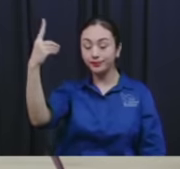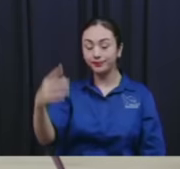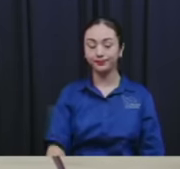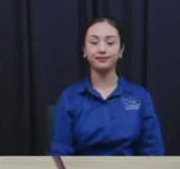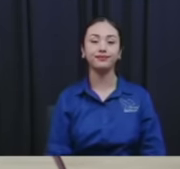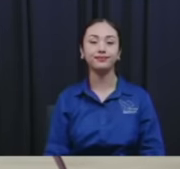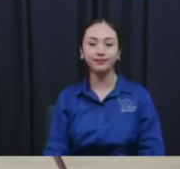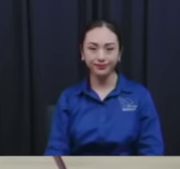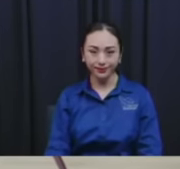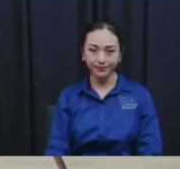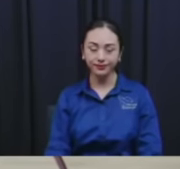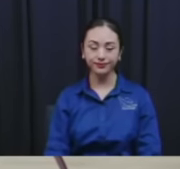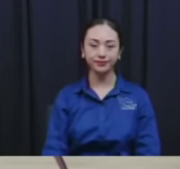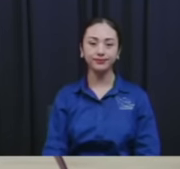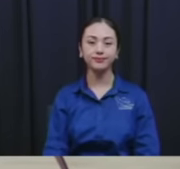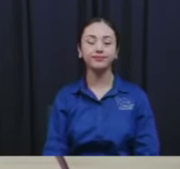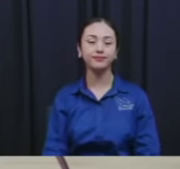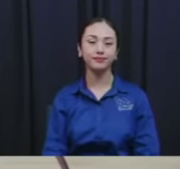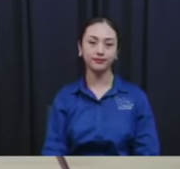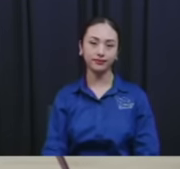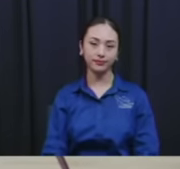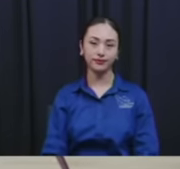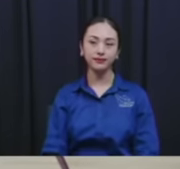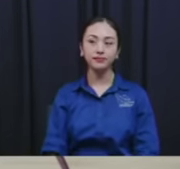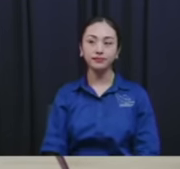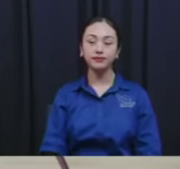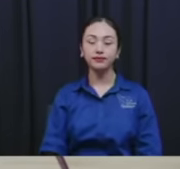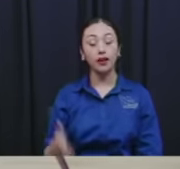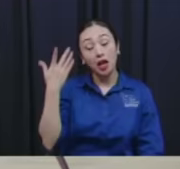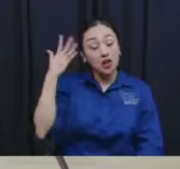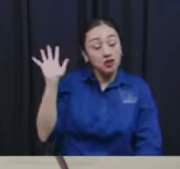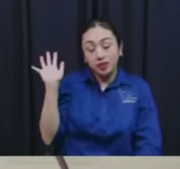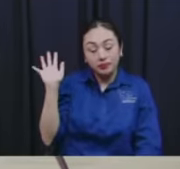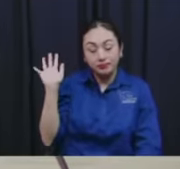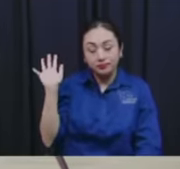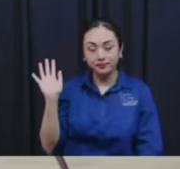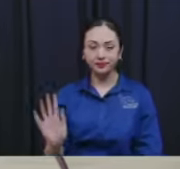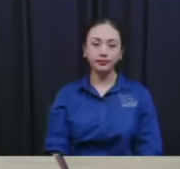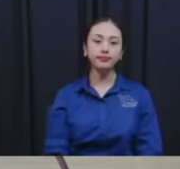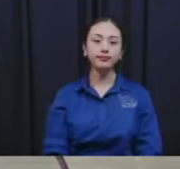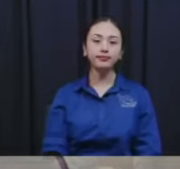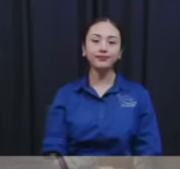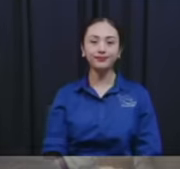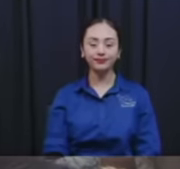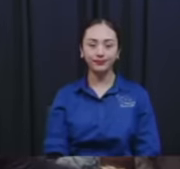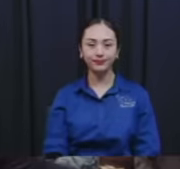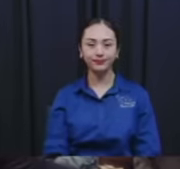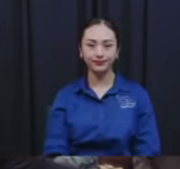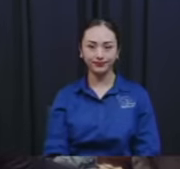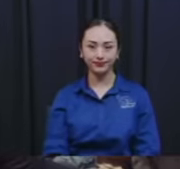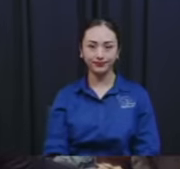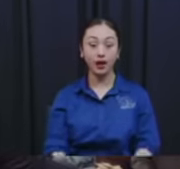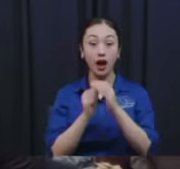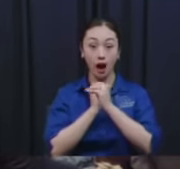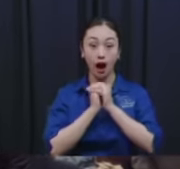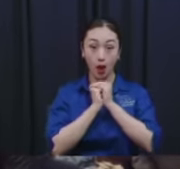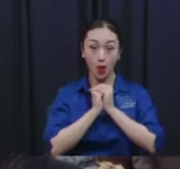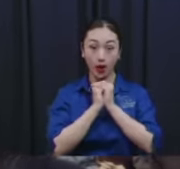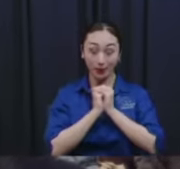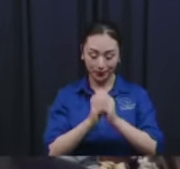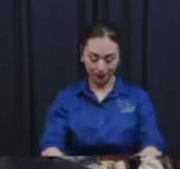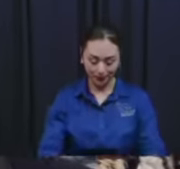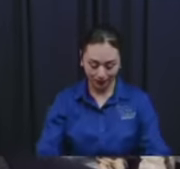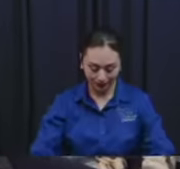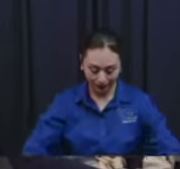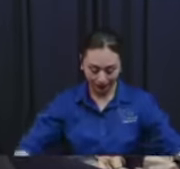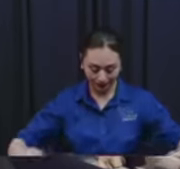otros o nos permita quedarnos acá eso ya no lo sé bueno padre por favor en el nombre